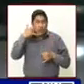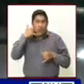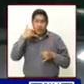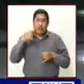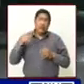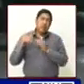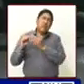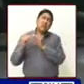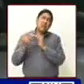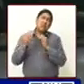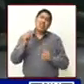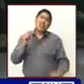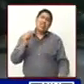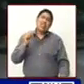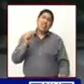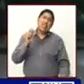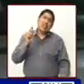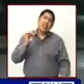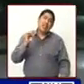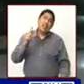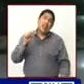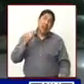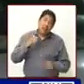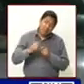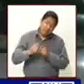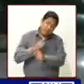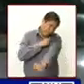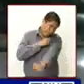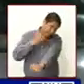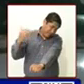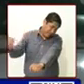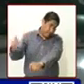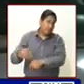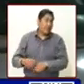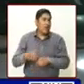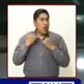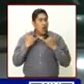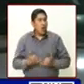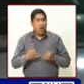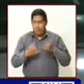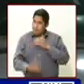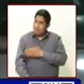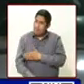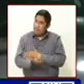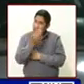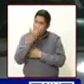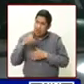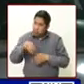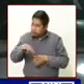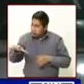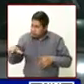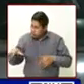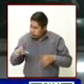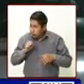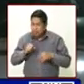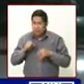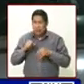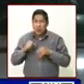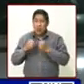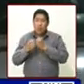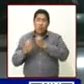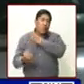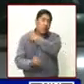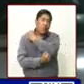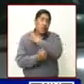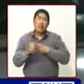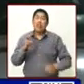comunidad Tarila de este municipio de Coripata, nos constituimos esta mañana, ¿no? En el lugar del hecho, allá en Puente